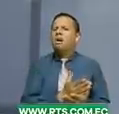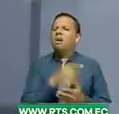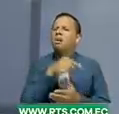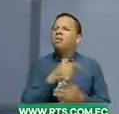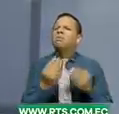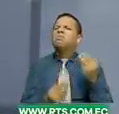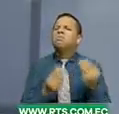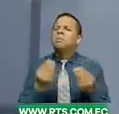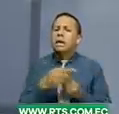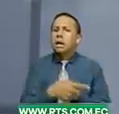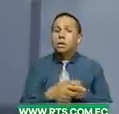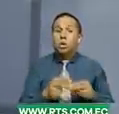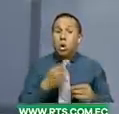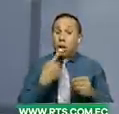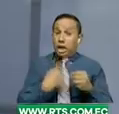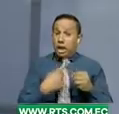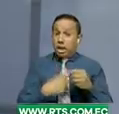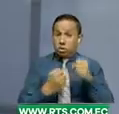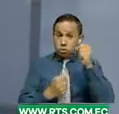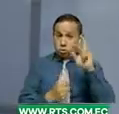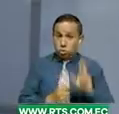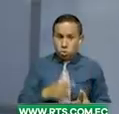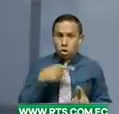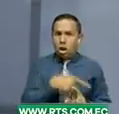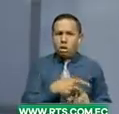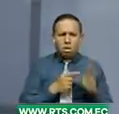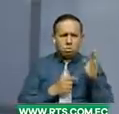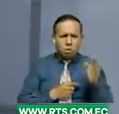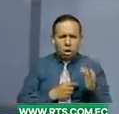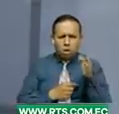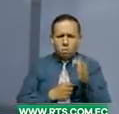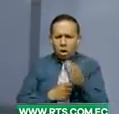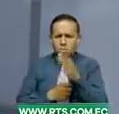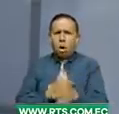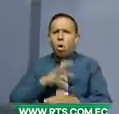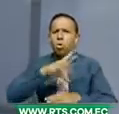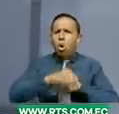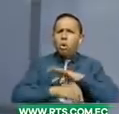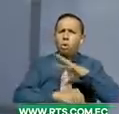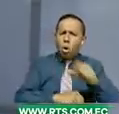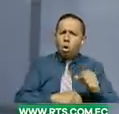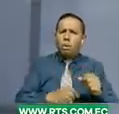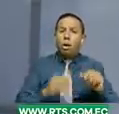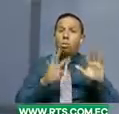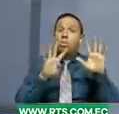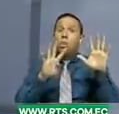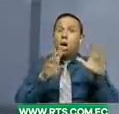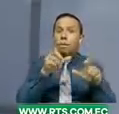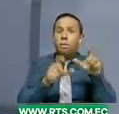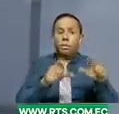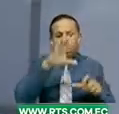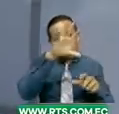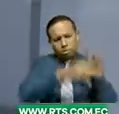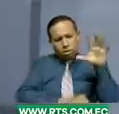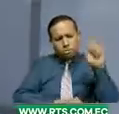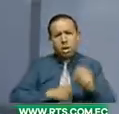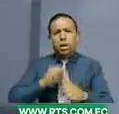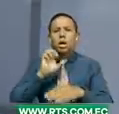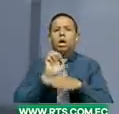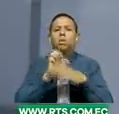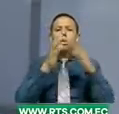diferentes zonas del sur de Quito. En total estarían implicados 9 ciudadanos, todos de nacionalidad